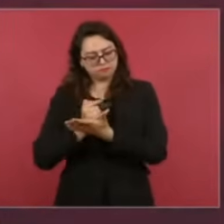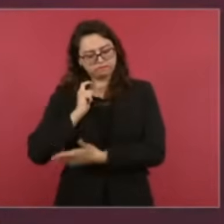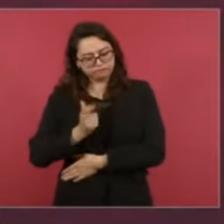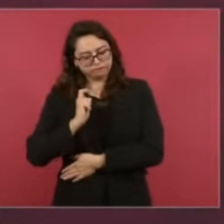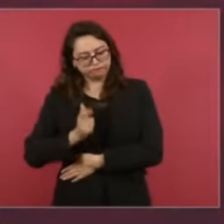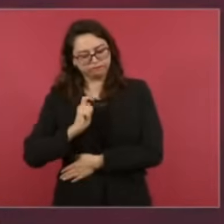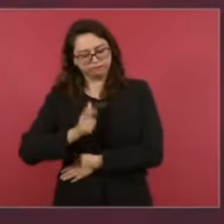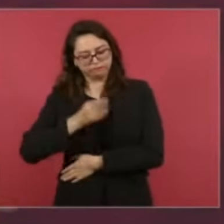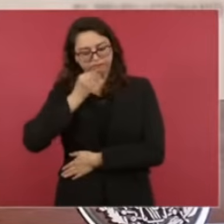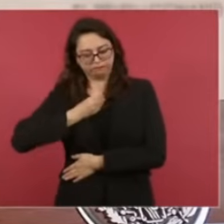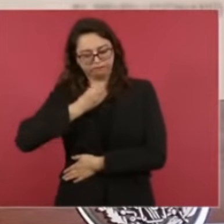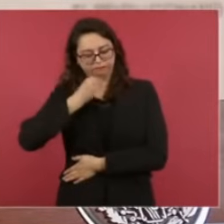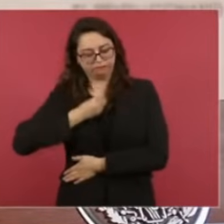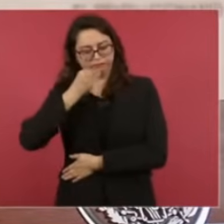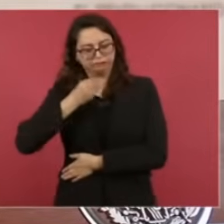Yo no sé cómo